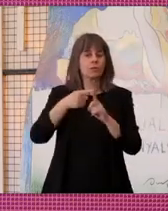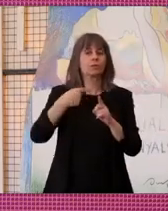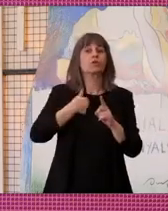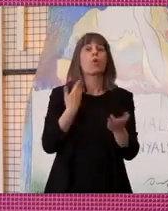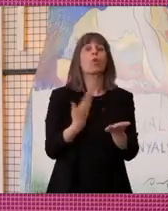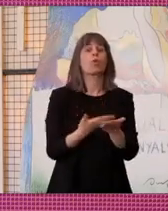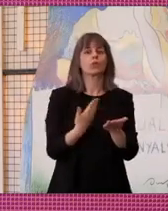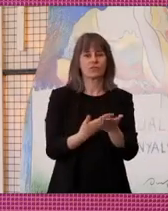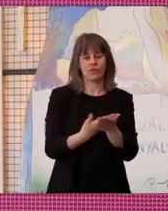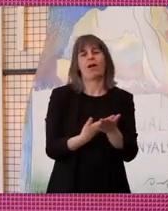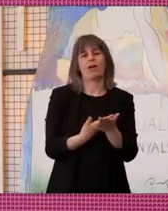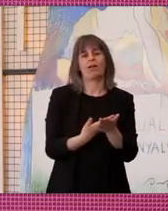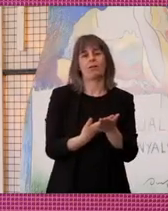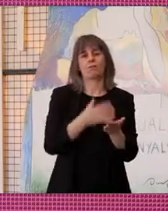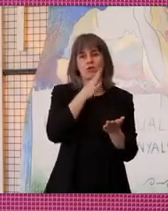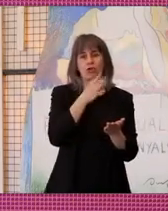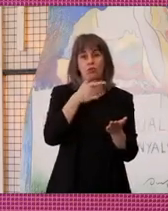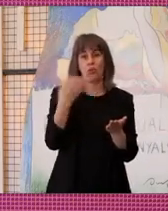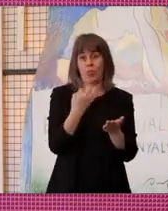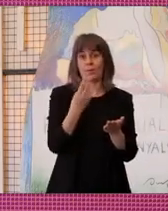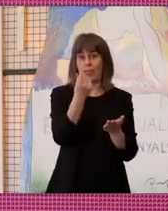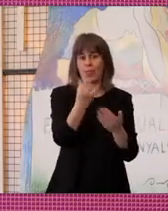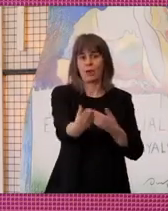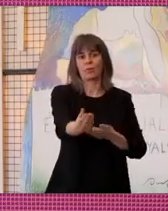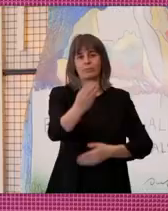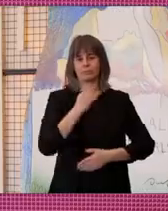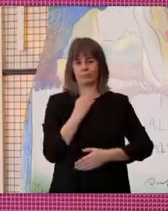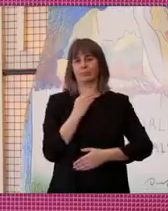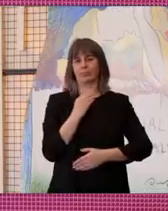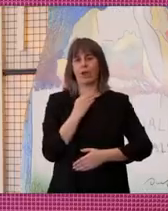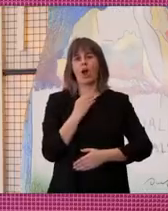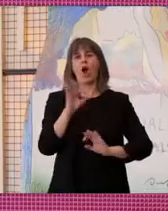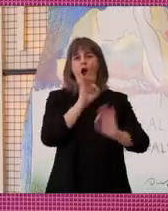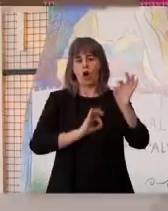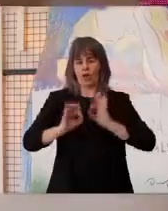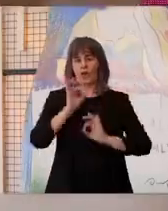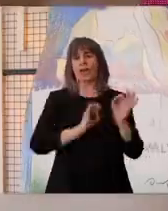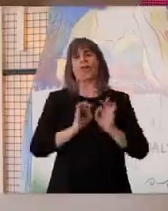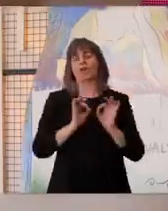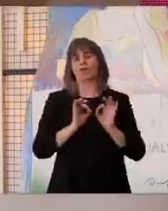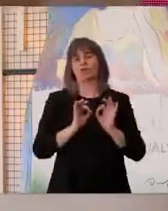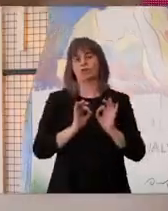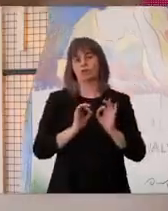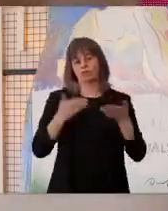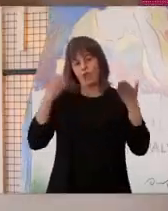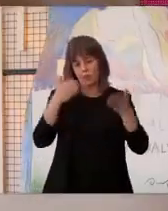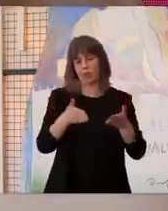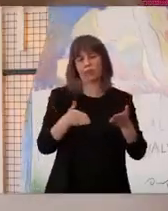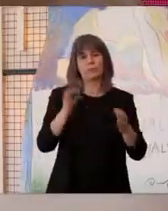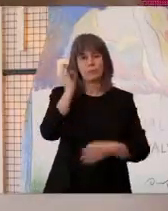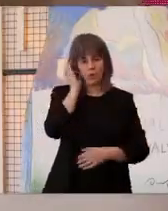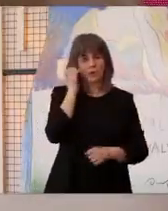justificar la razón por la que deben dar dinero a organizaciones que ayudan a las mujeres